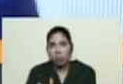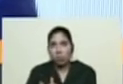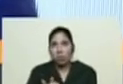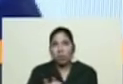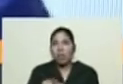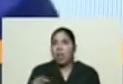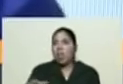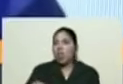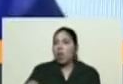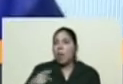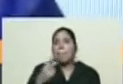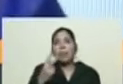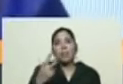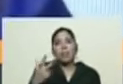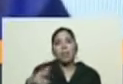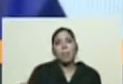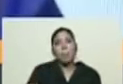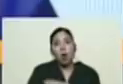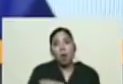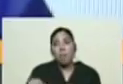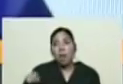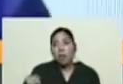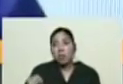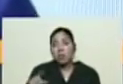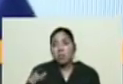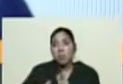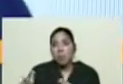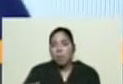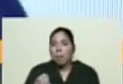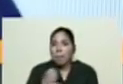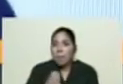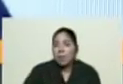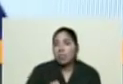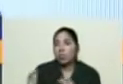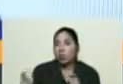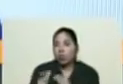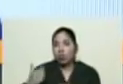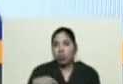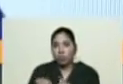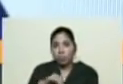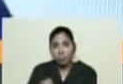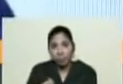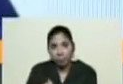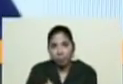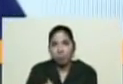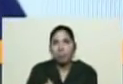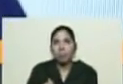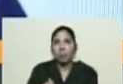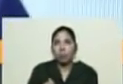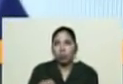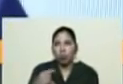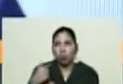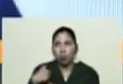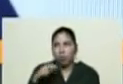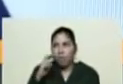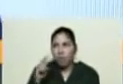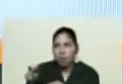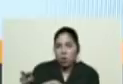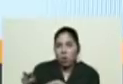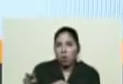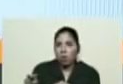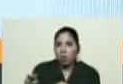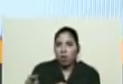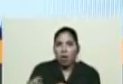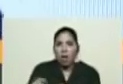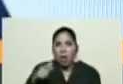enero, donde lo estaban esperando para una reunión, y cuando yo entré ahí y vi cómo lo amaba el pueblo, cómo